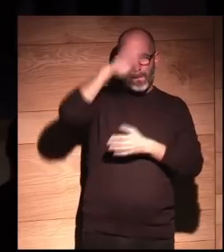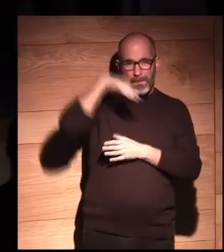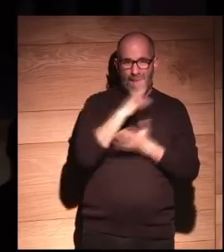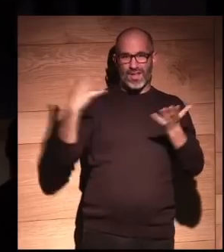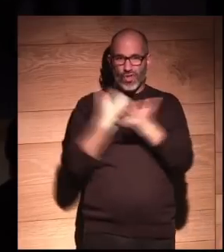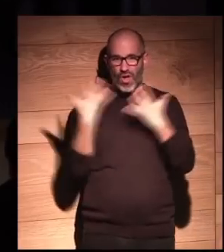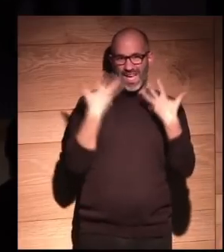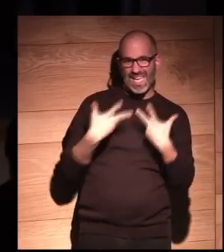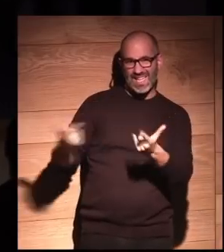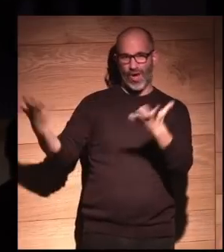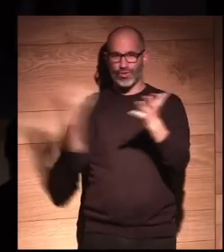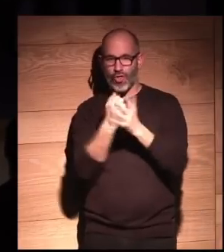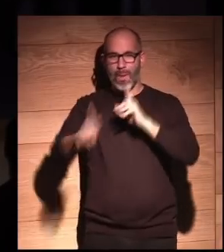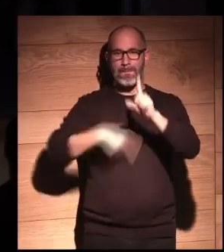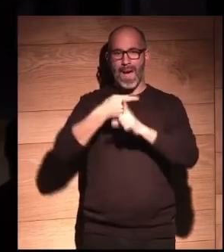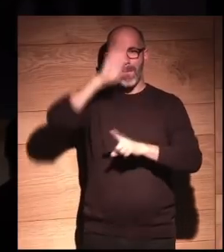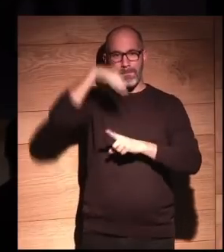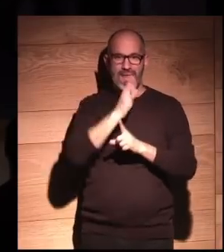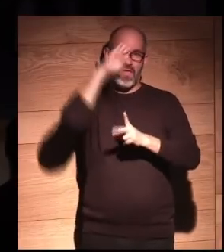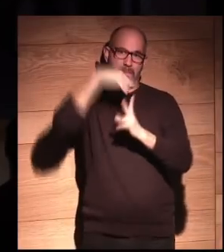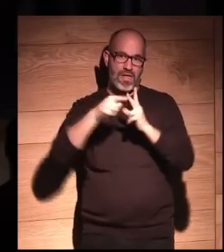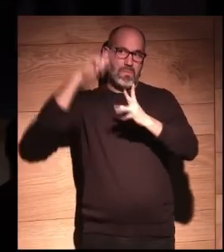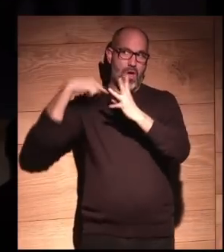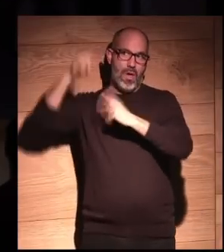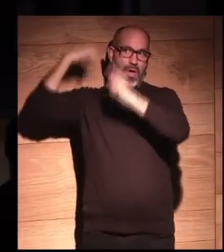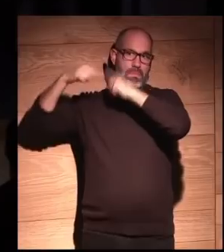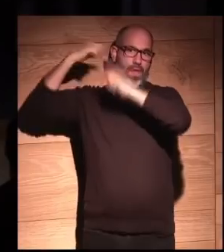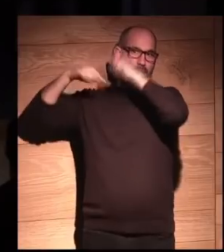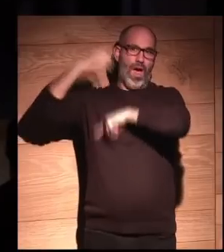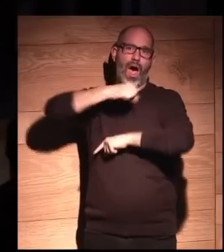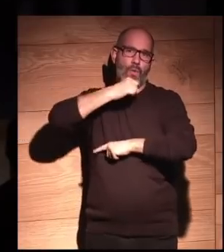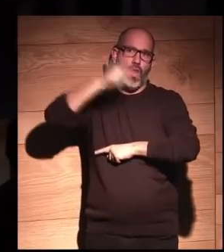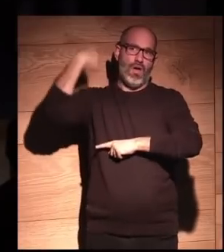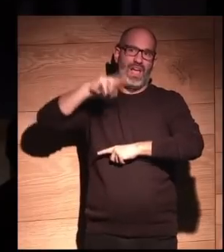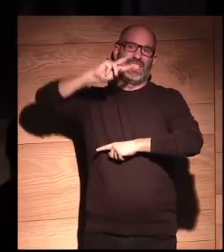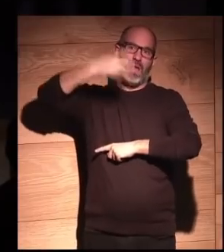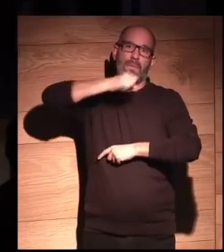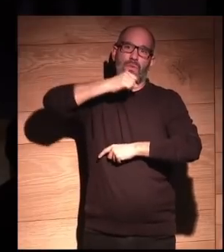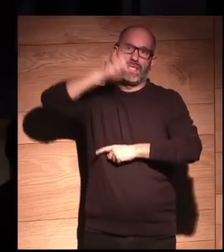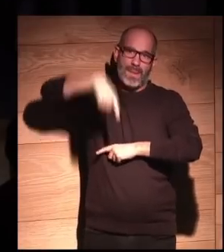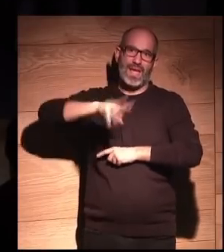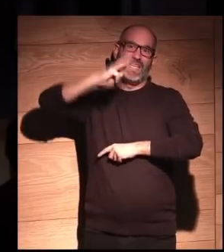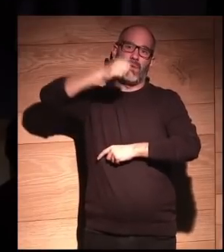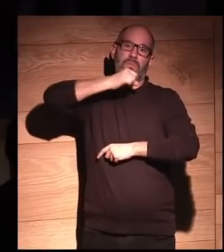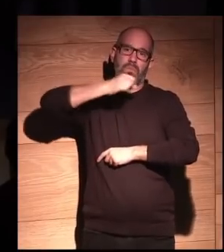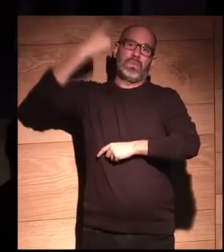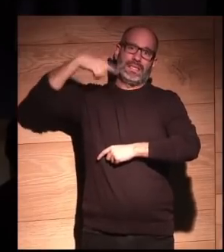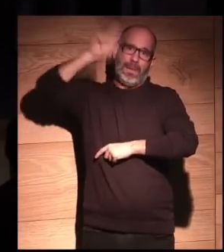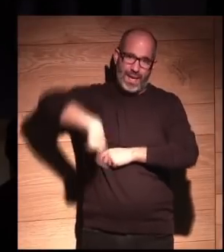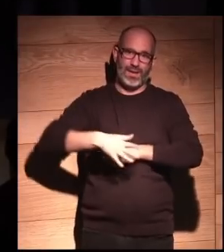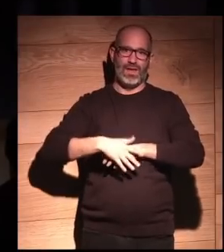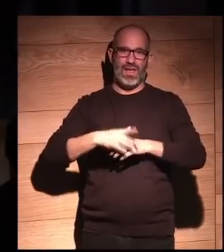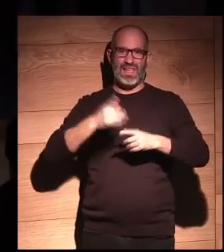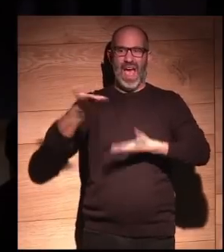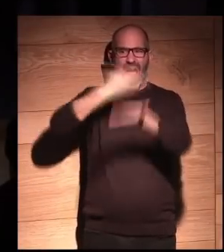y a los padres de nuestros padres. Y a los padres de los padres de nuestros padres. Sí. Y a los padres de los padres de los padres de nuestros padres. Vale, no desarrolles más el tema. Y